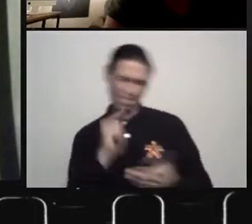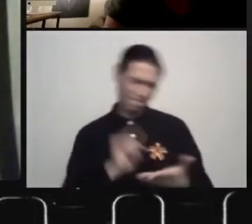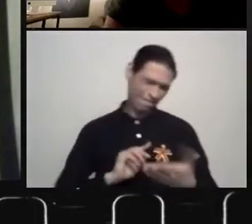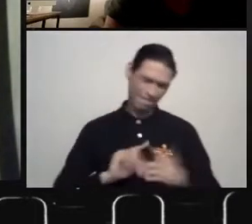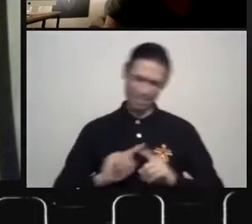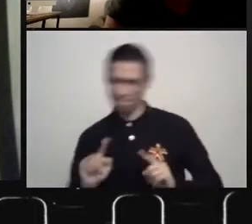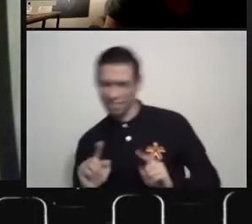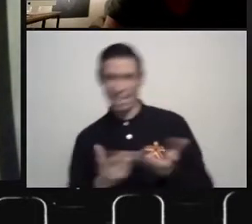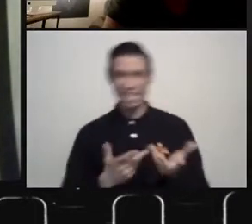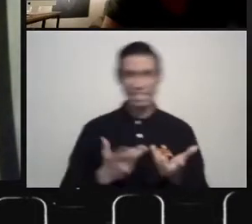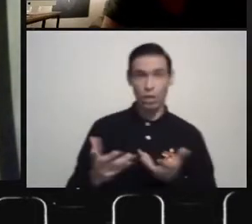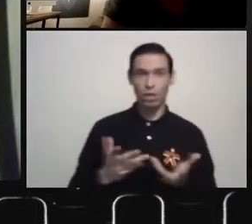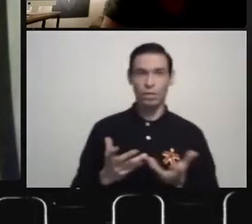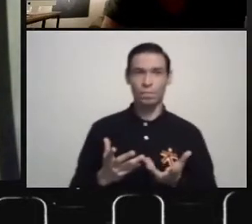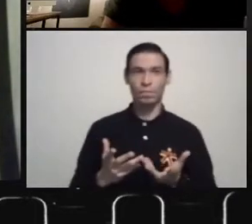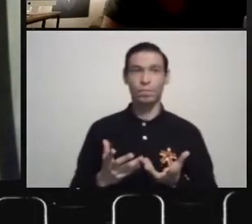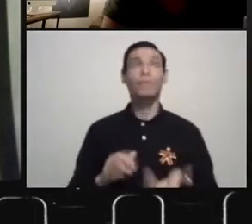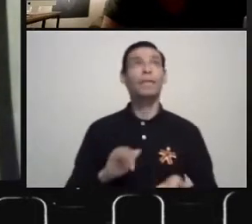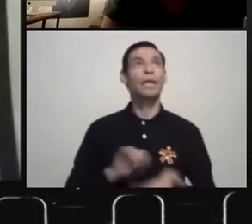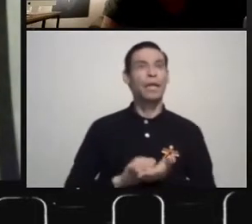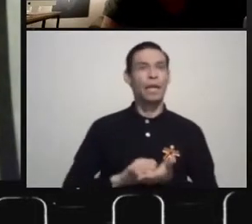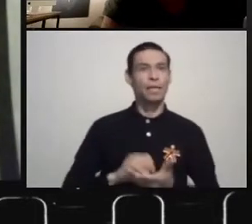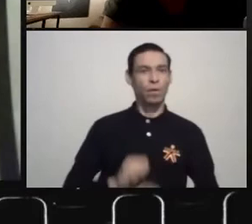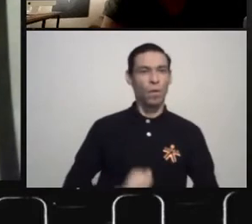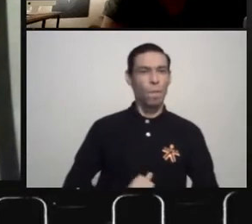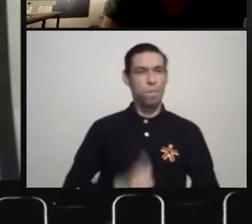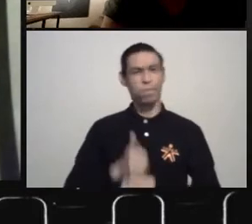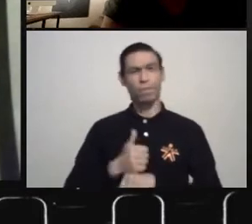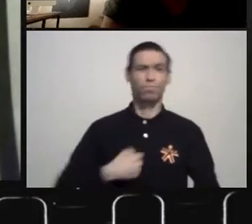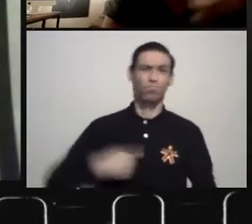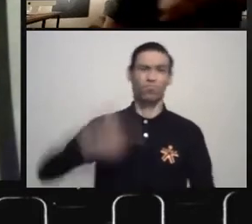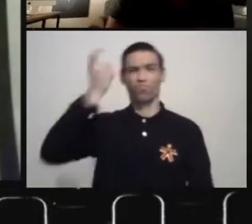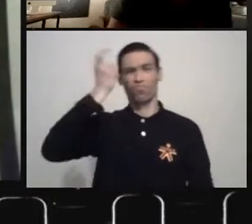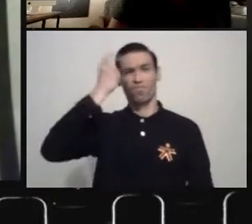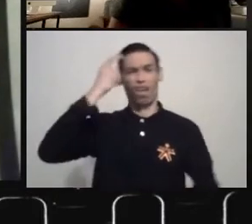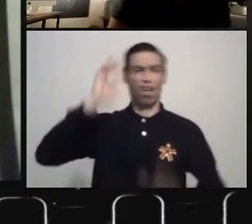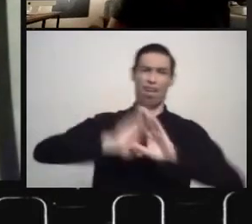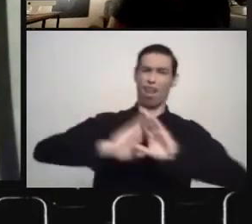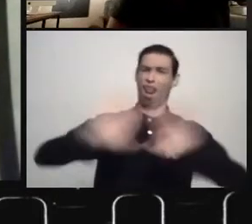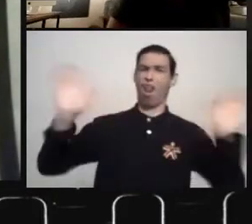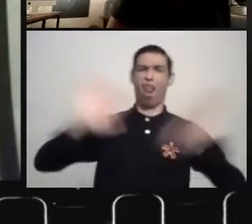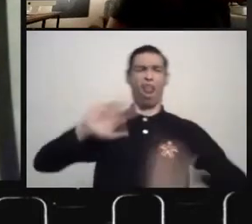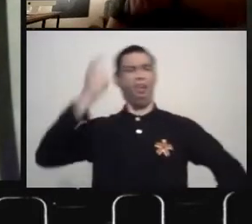uno realmente como director juega que se la sabe todas, eventualmente